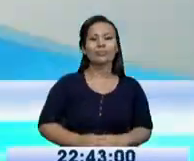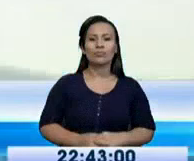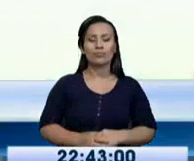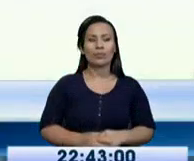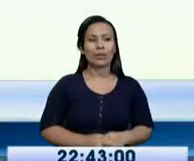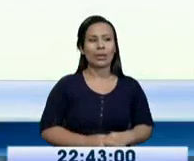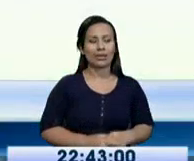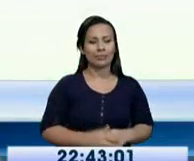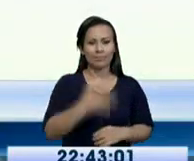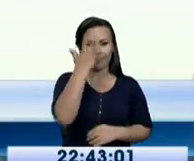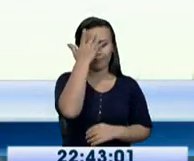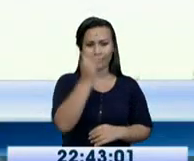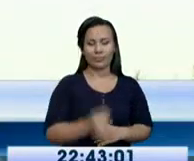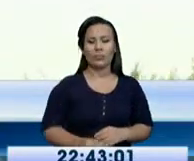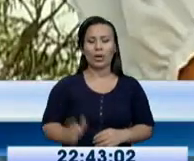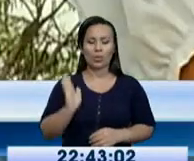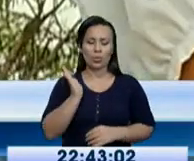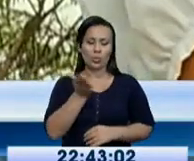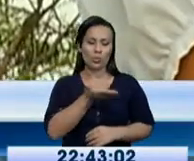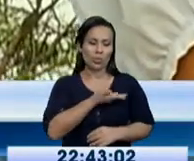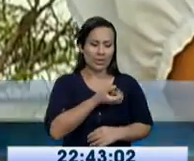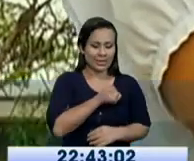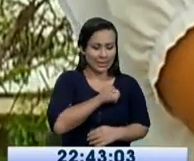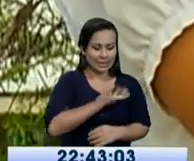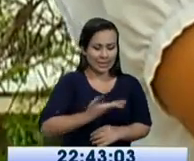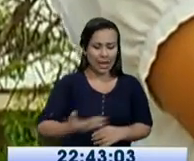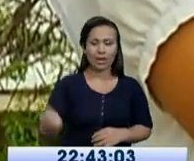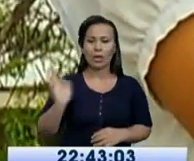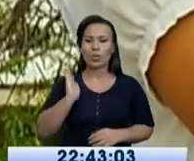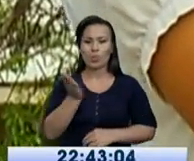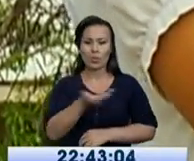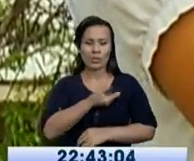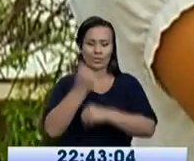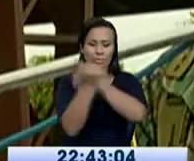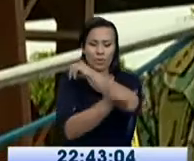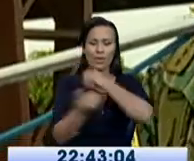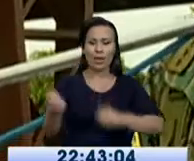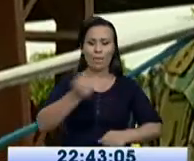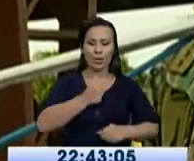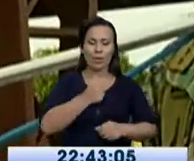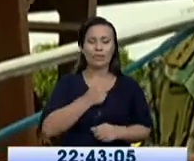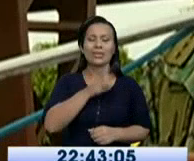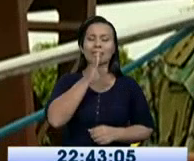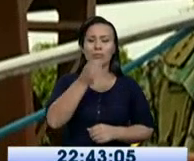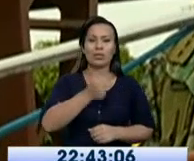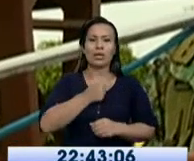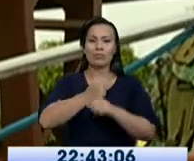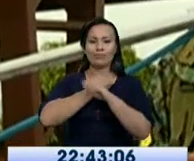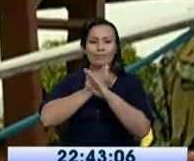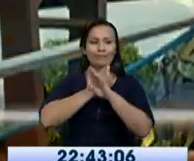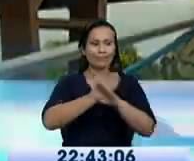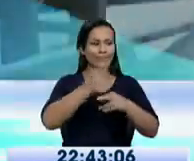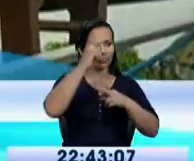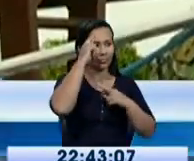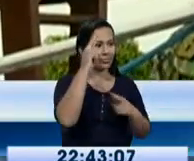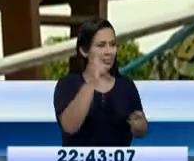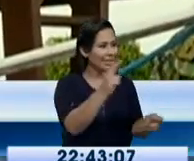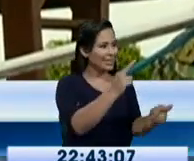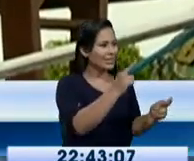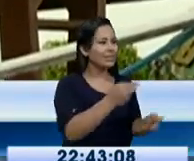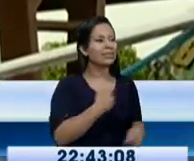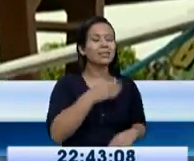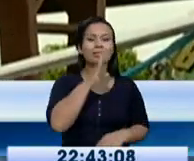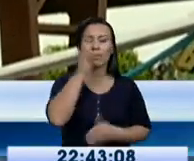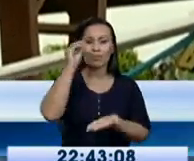así, en nuestra sangre, en nuestra patria, en nuestro ser. El patriotismo, el civismo,